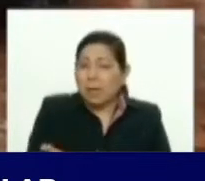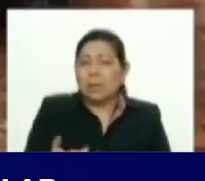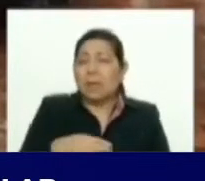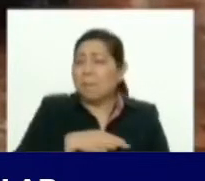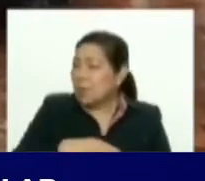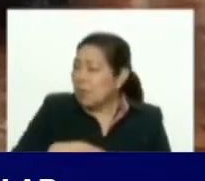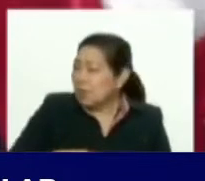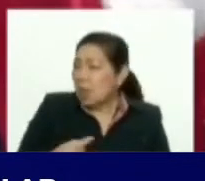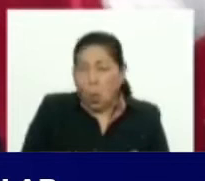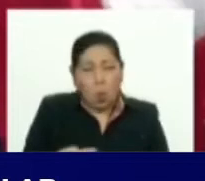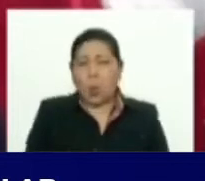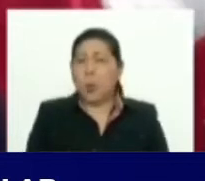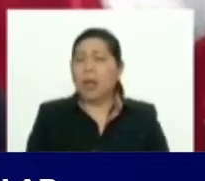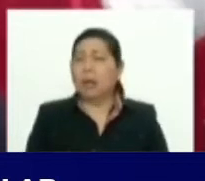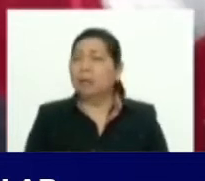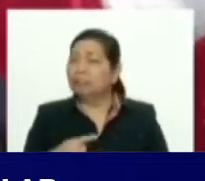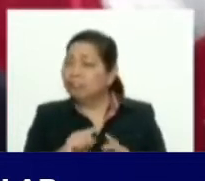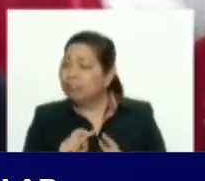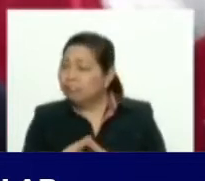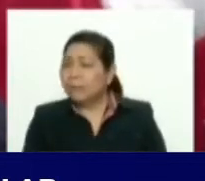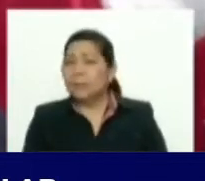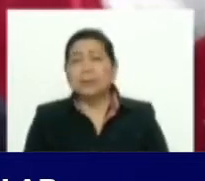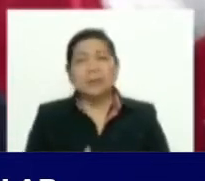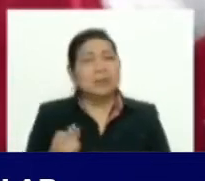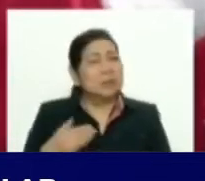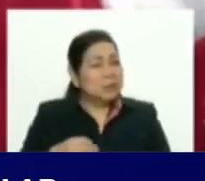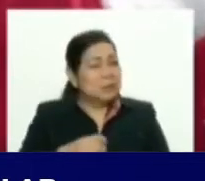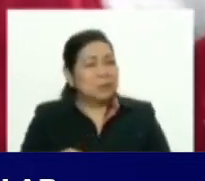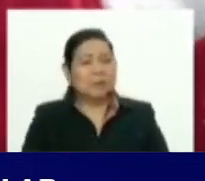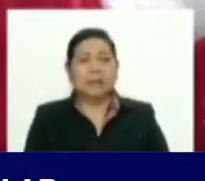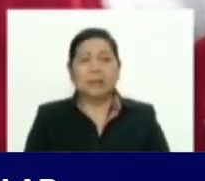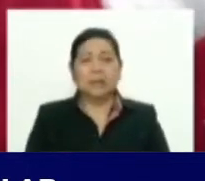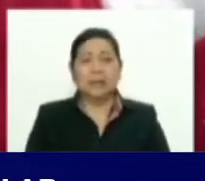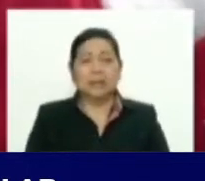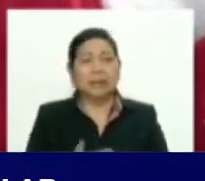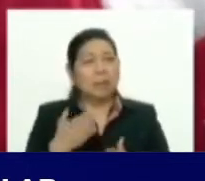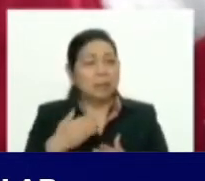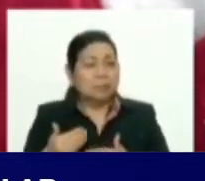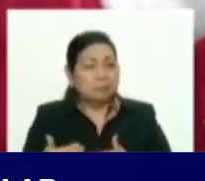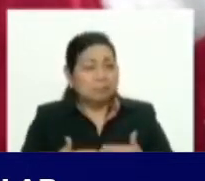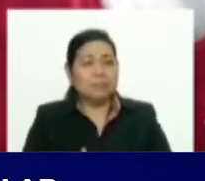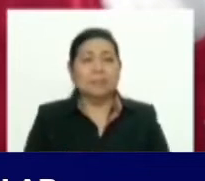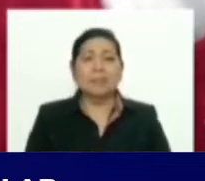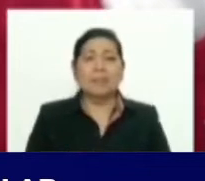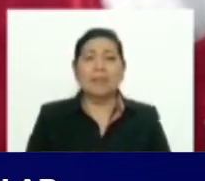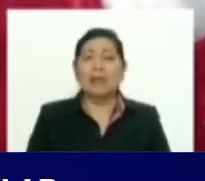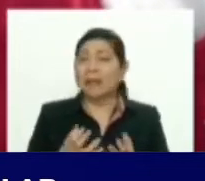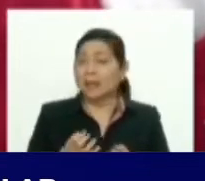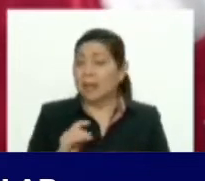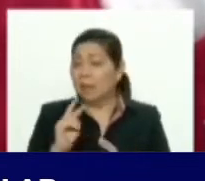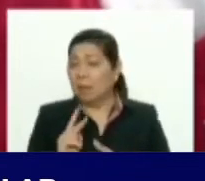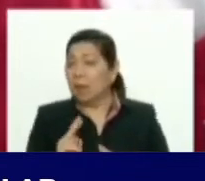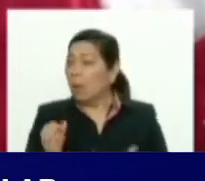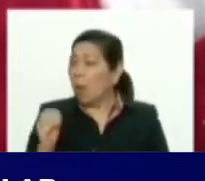nuestros ministros, y en los órganos desconcentrados, en los órganos intermedios, quieren